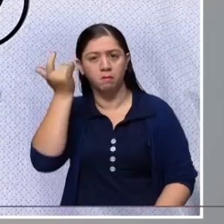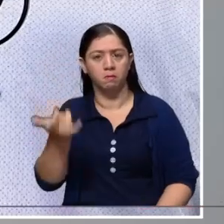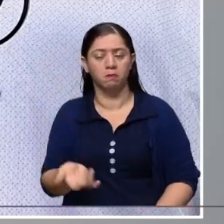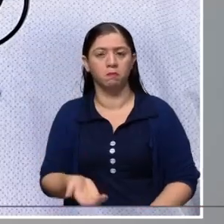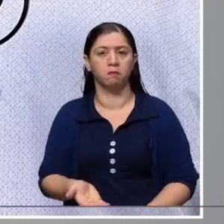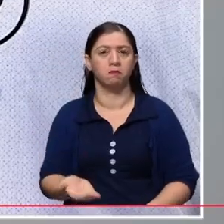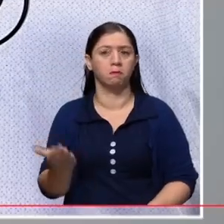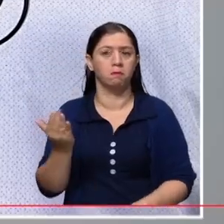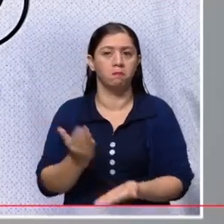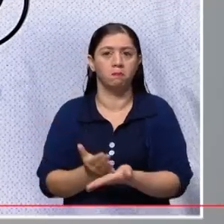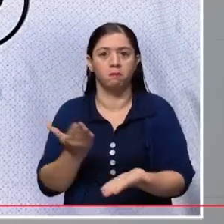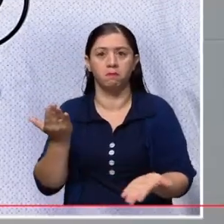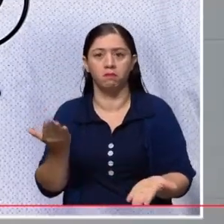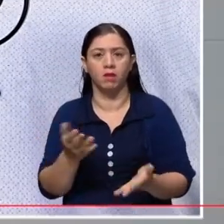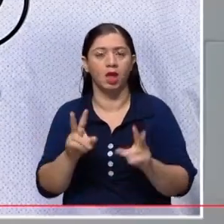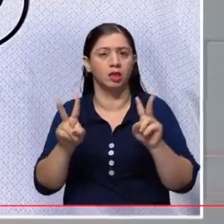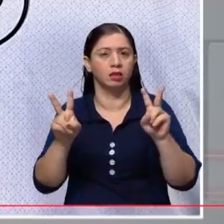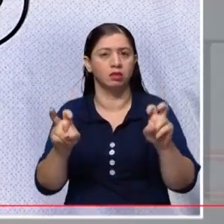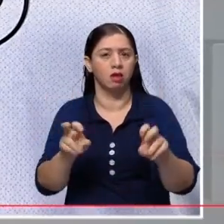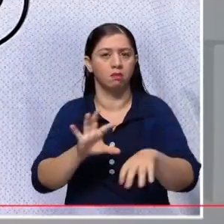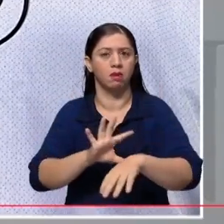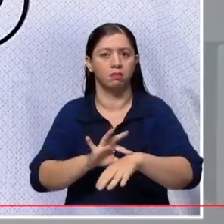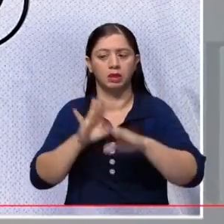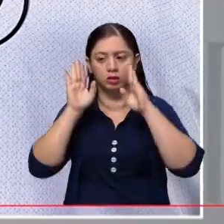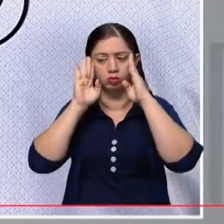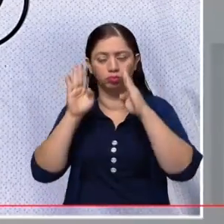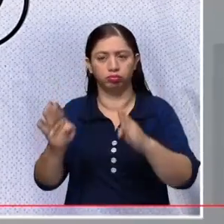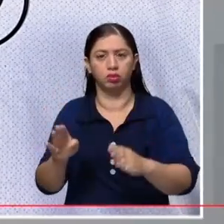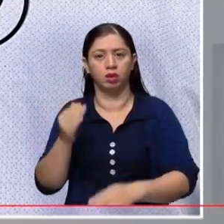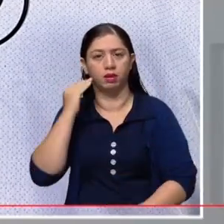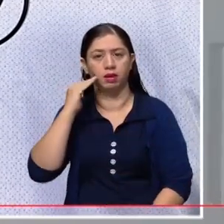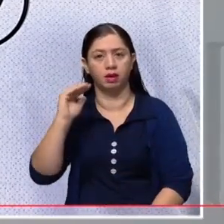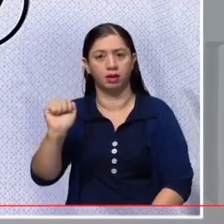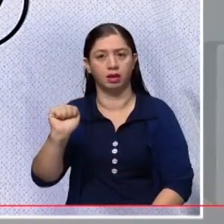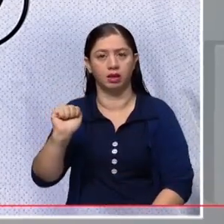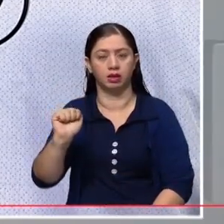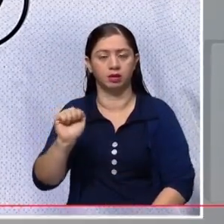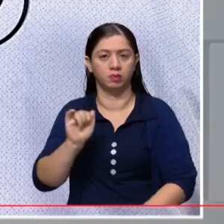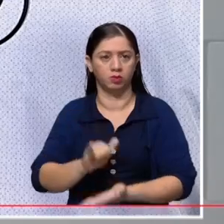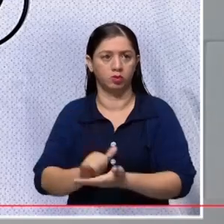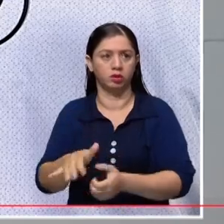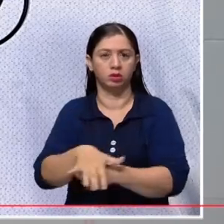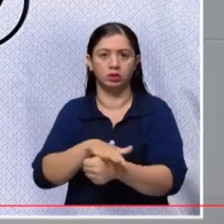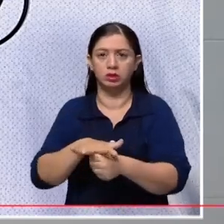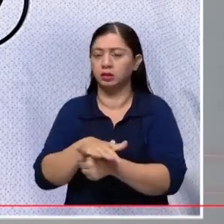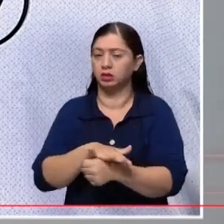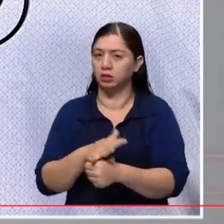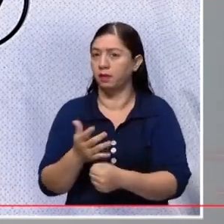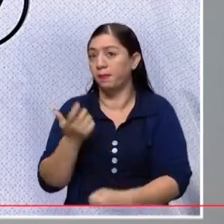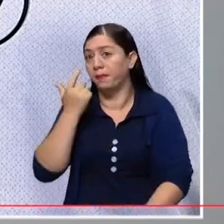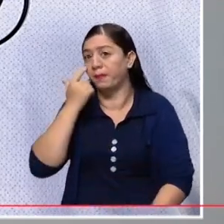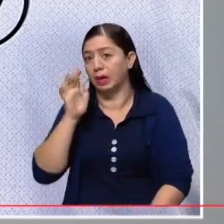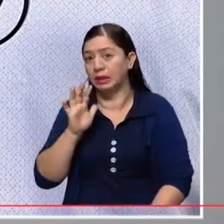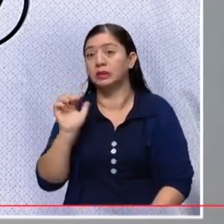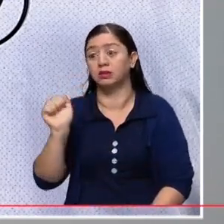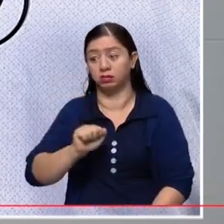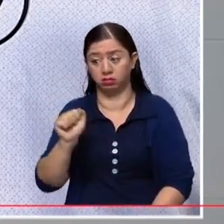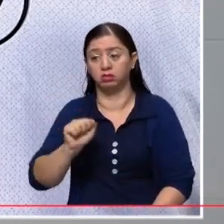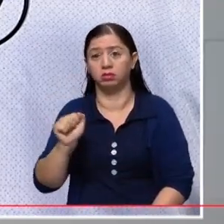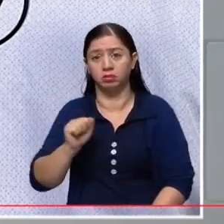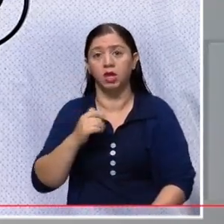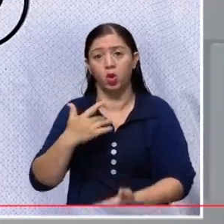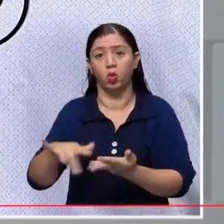en este tema de la atención médica a esta mujer, que con estas circunstancias, pues aparentemente sí era